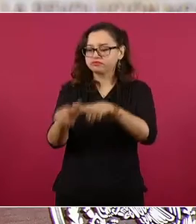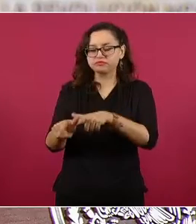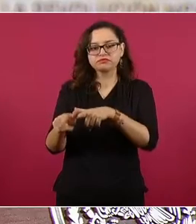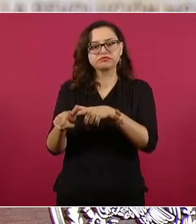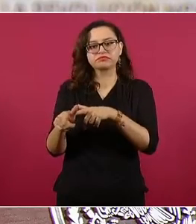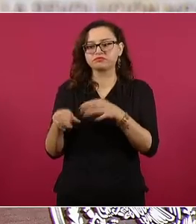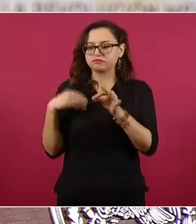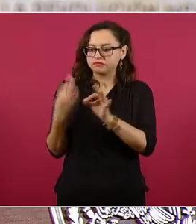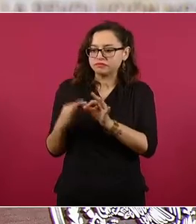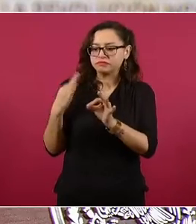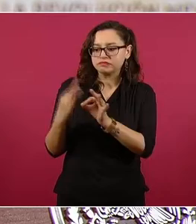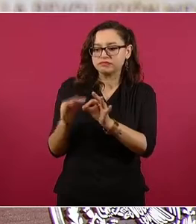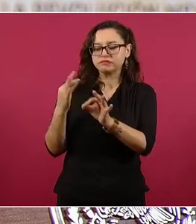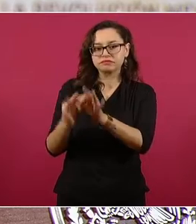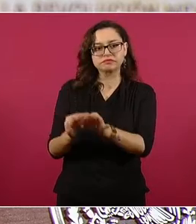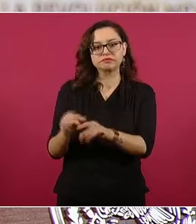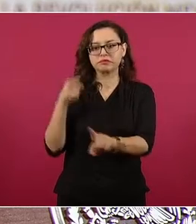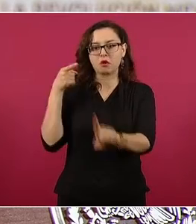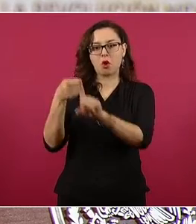rescatarlos,